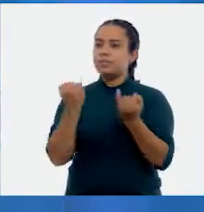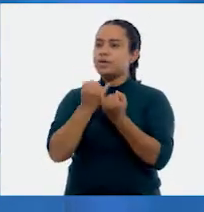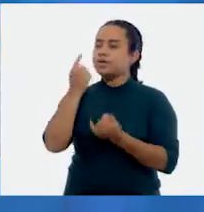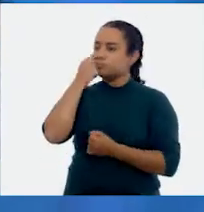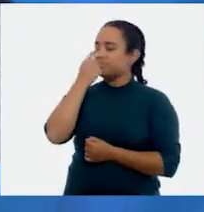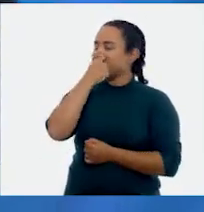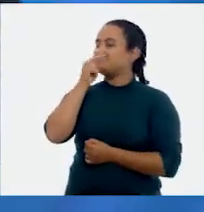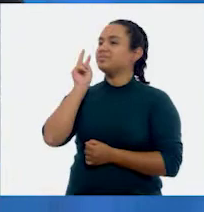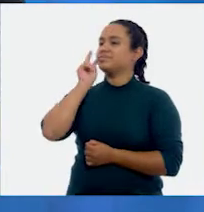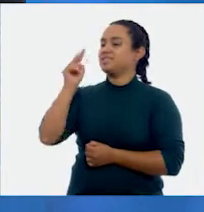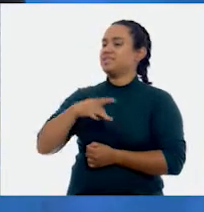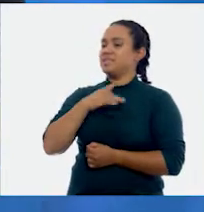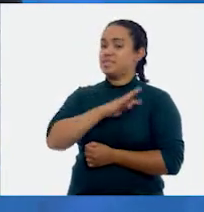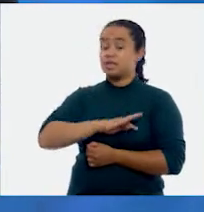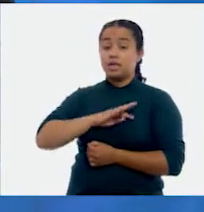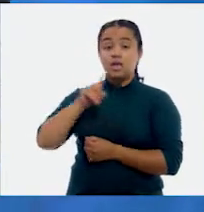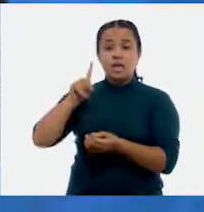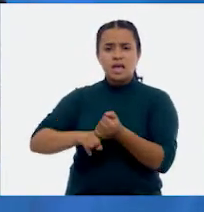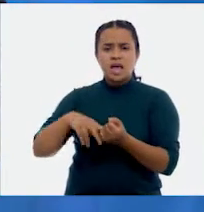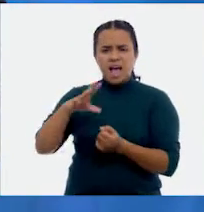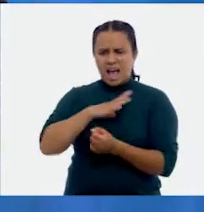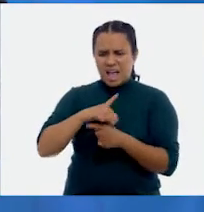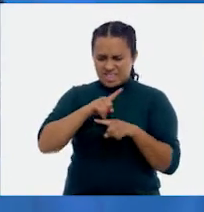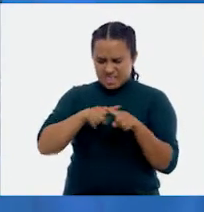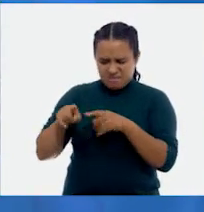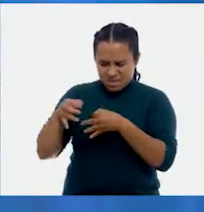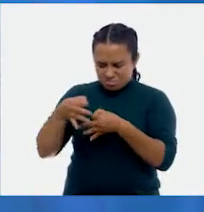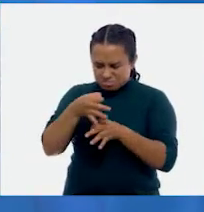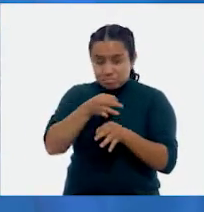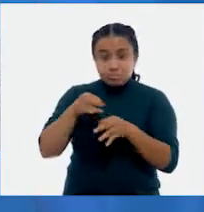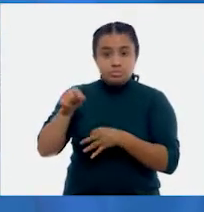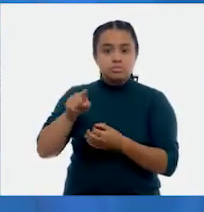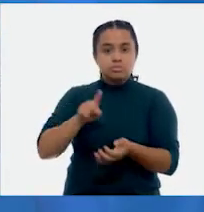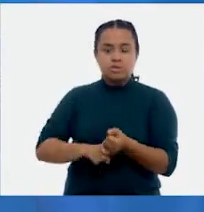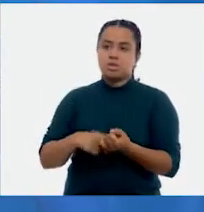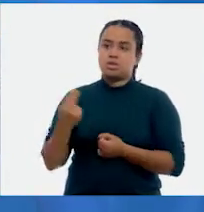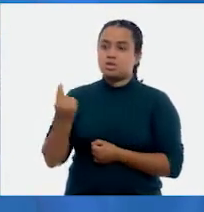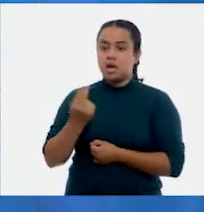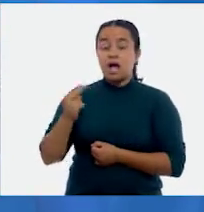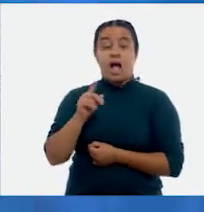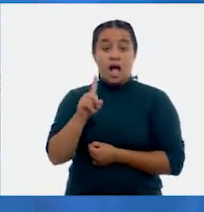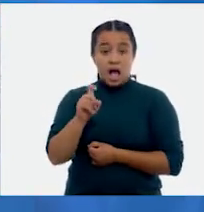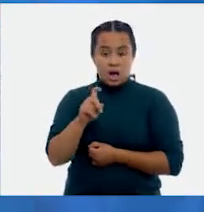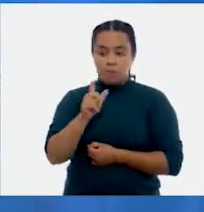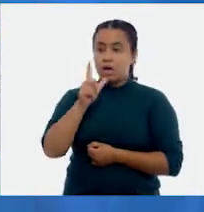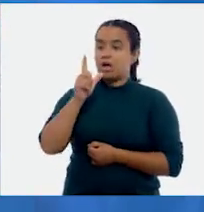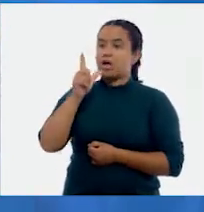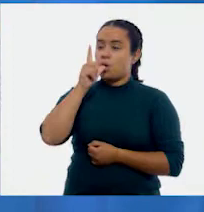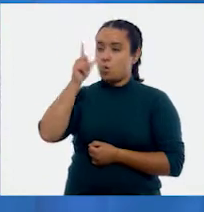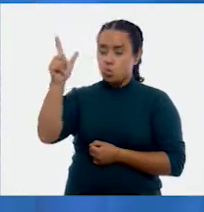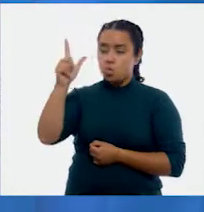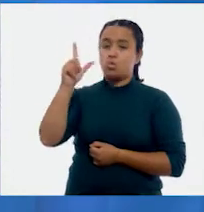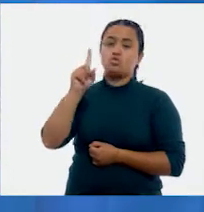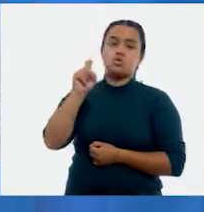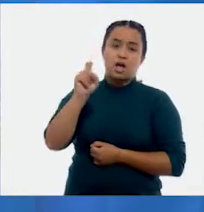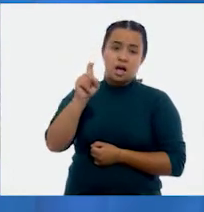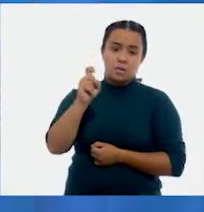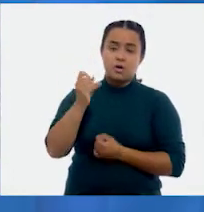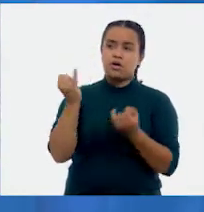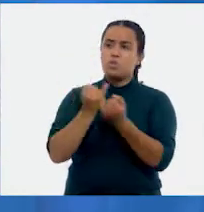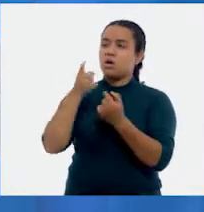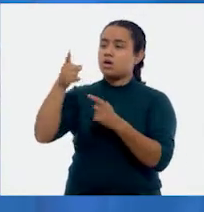esos lugares vive infinidad de microorganismos que necesitan del agua, luz y aire y temperatura